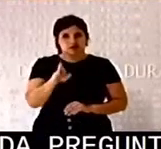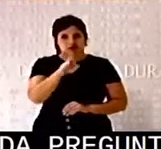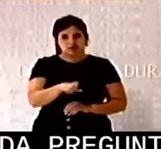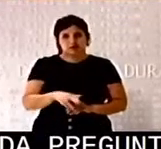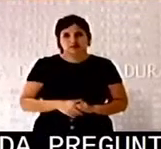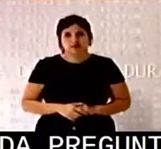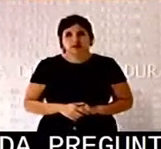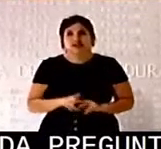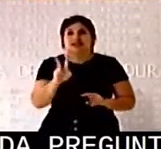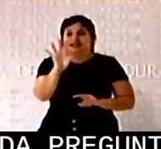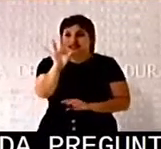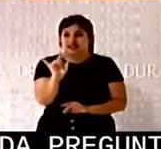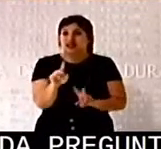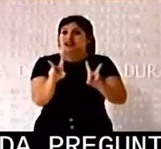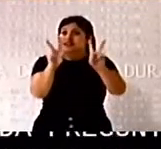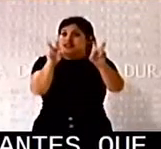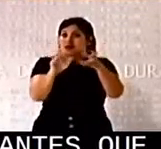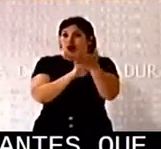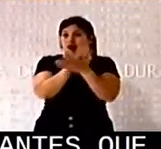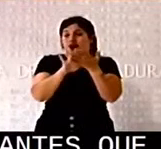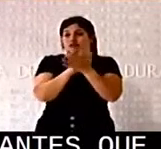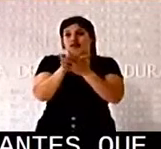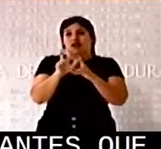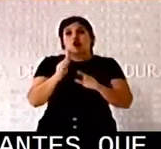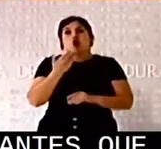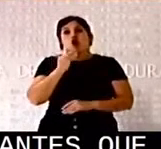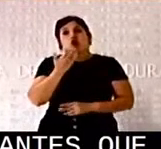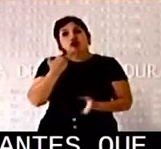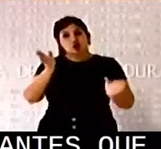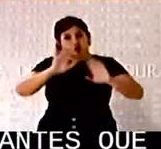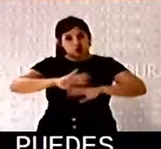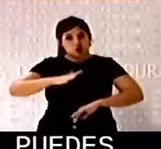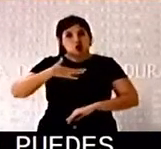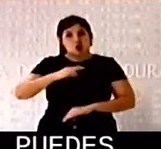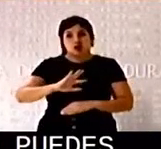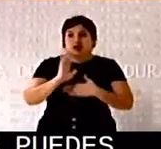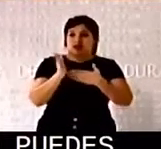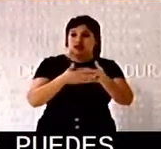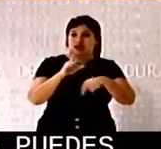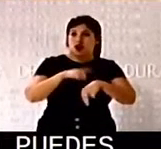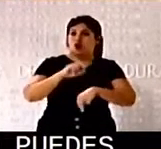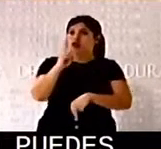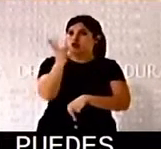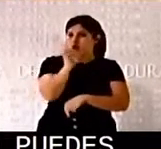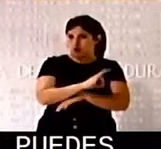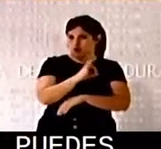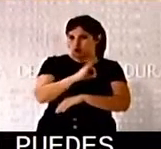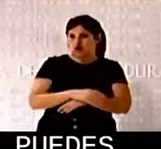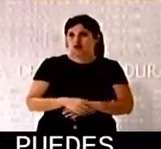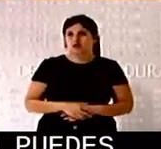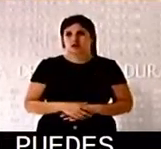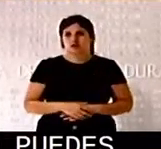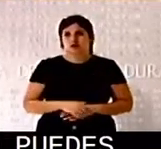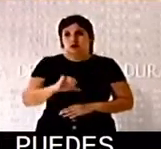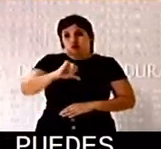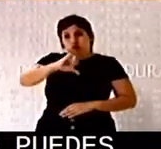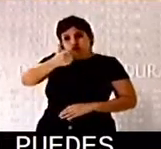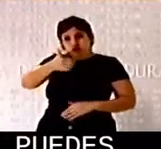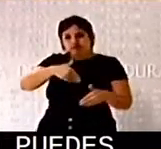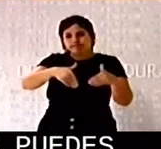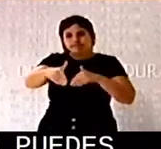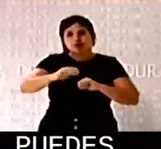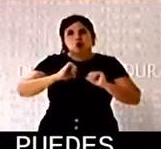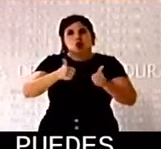Sí, que he comentado antes que se está planteando que el ocio nocturno pueda cerrar a las 2 de la mañana. Sí. Bueno, si se aprueba definitivamente, ¿cuándo